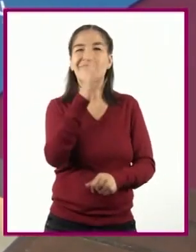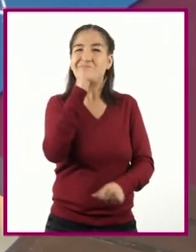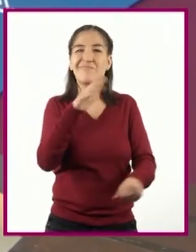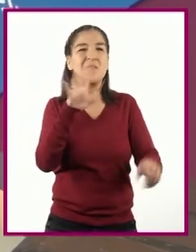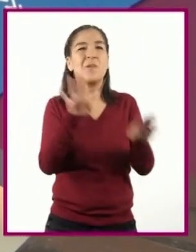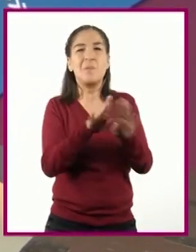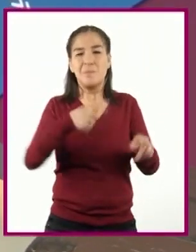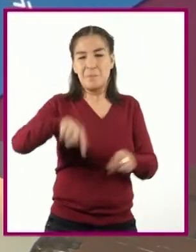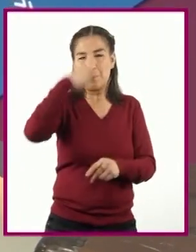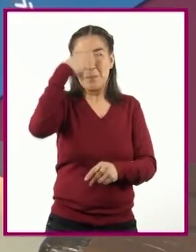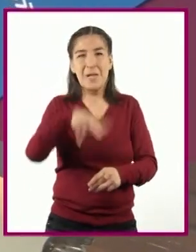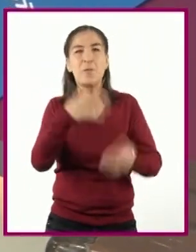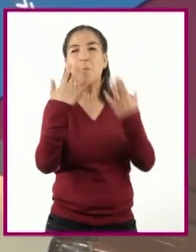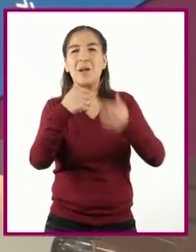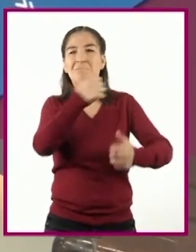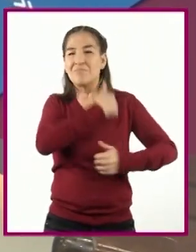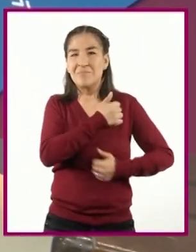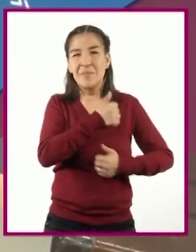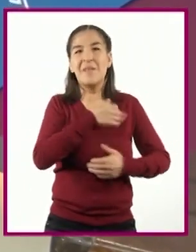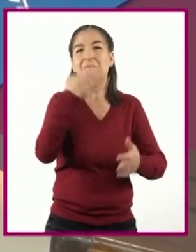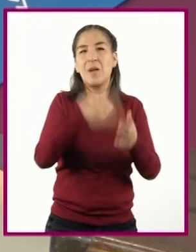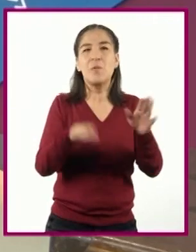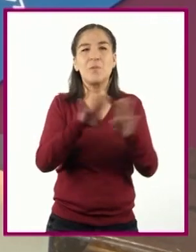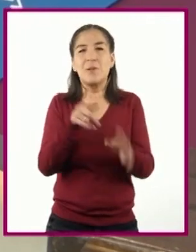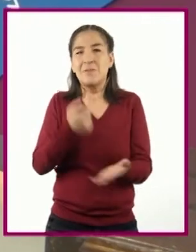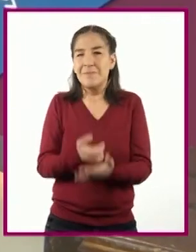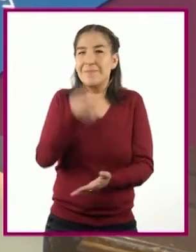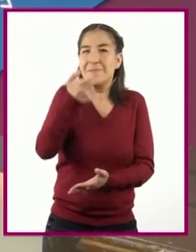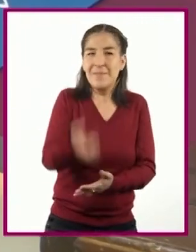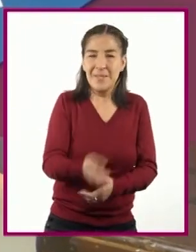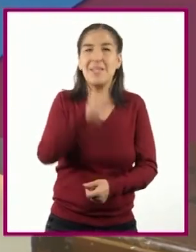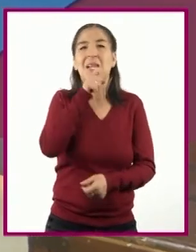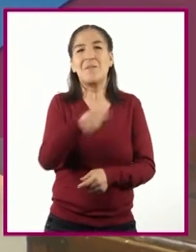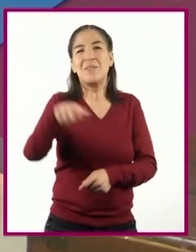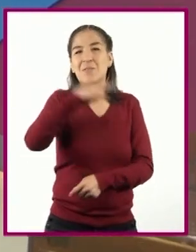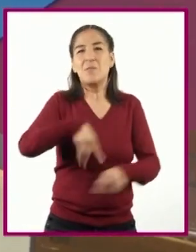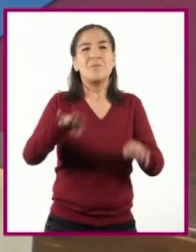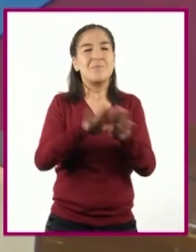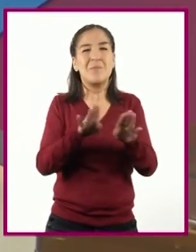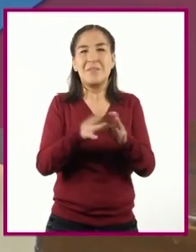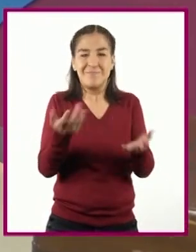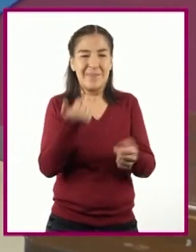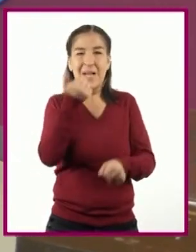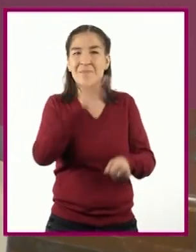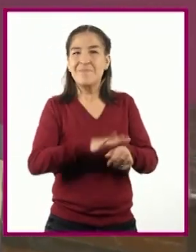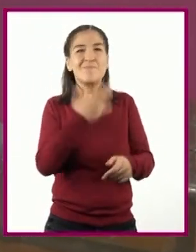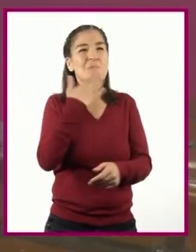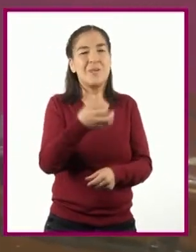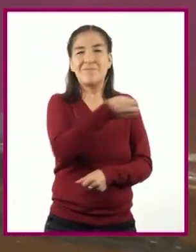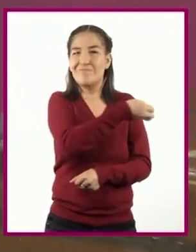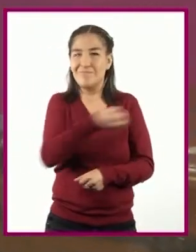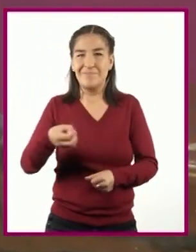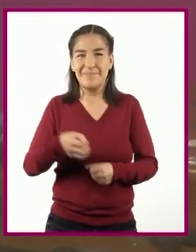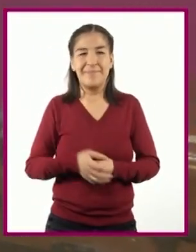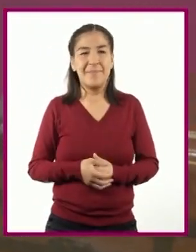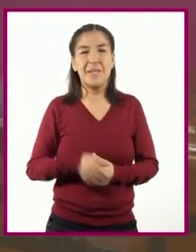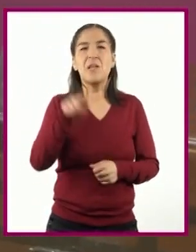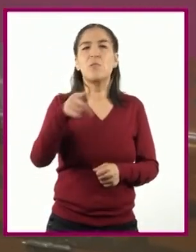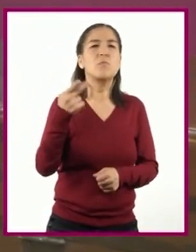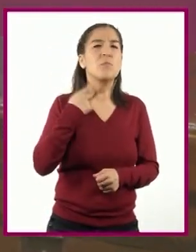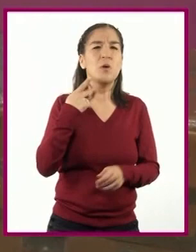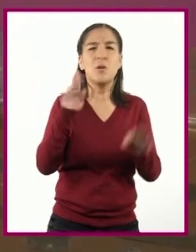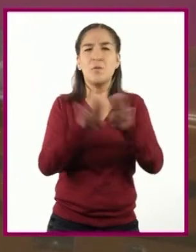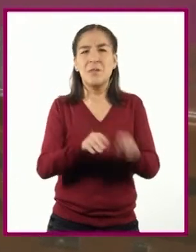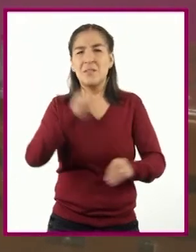presencia militar en la zona, la falta de recursos económicos y el desorden en la administración. La política